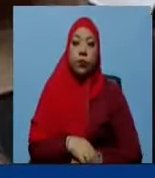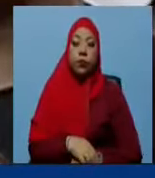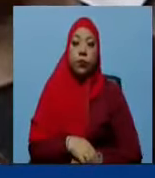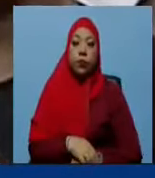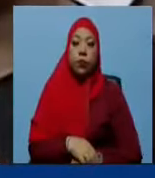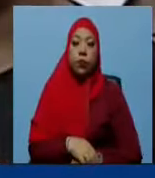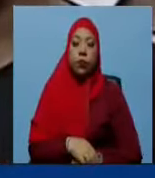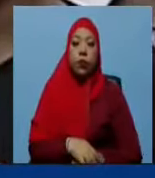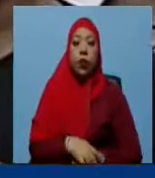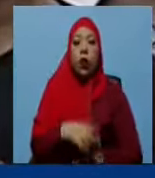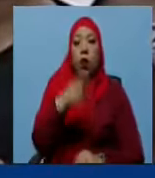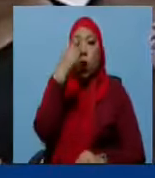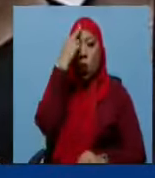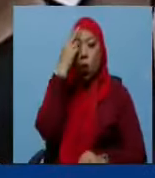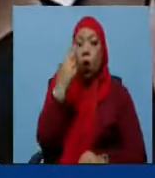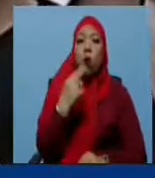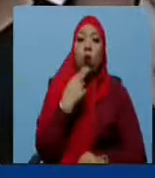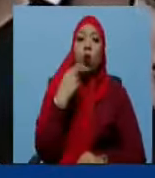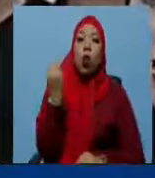Los Teques, donde venía él.